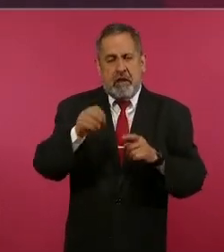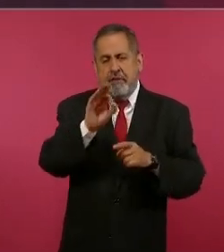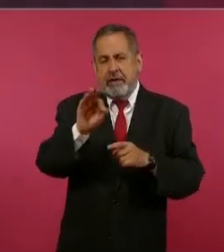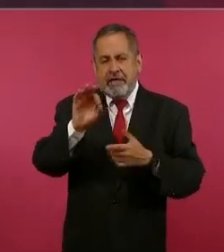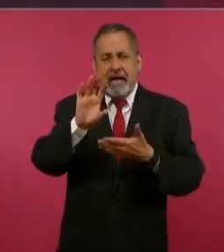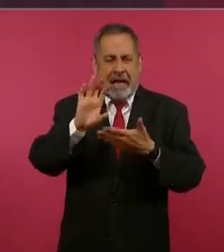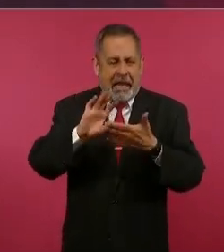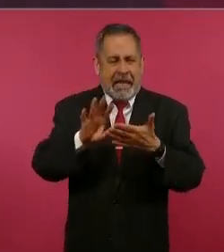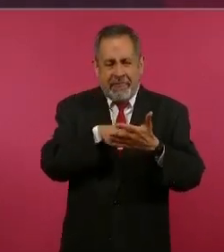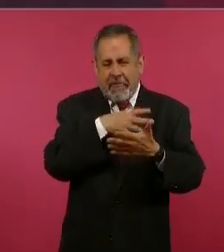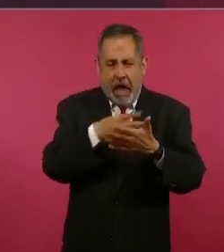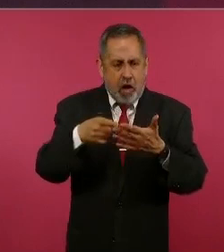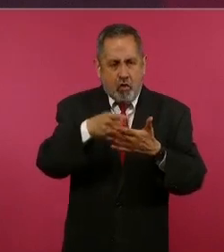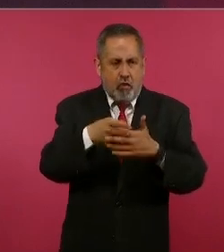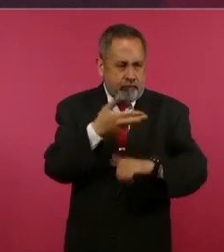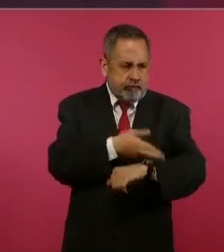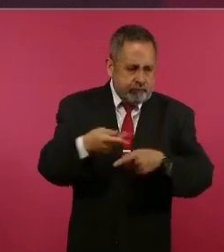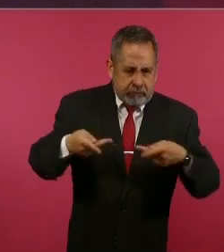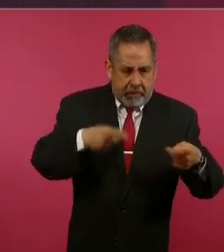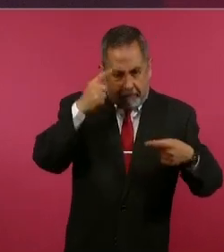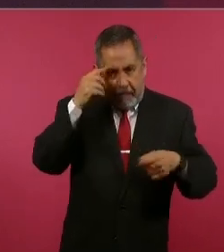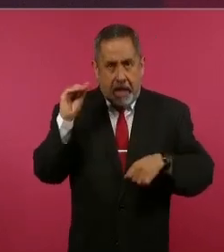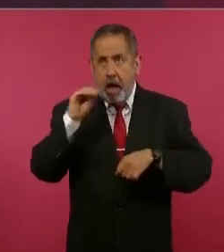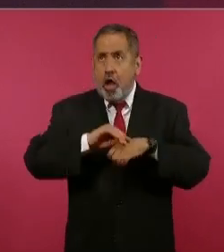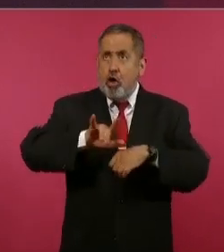mujer muy destacada.